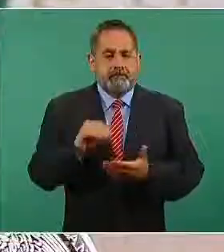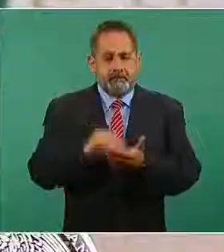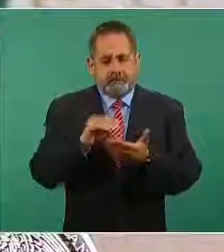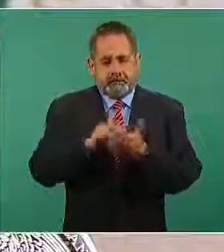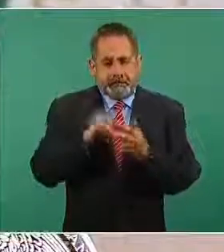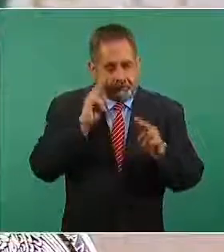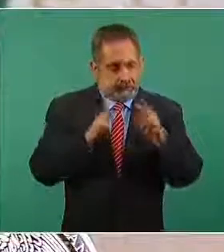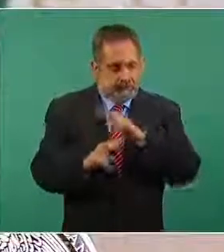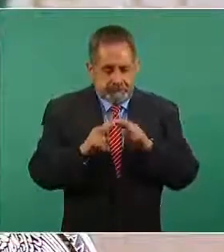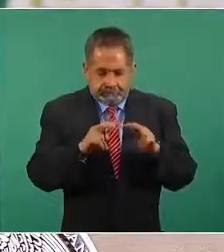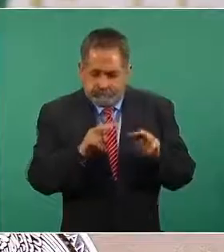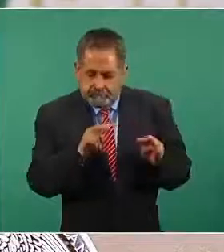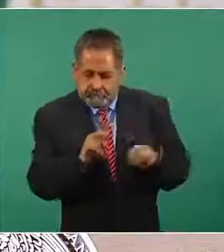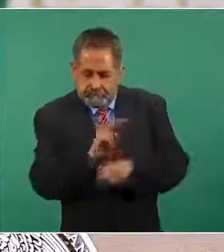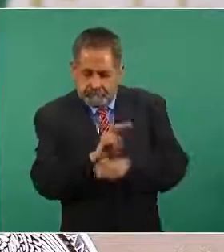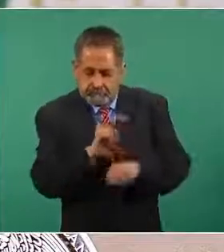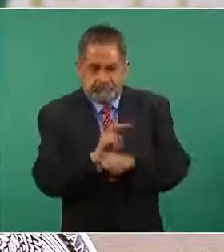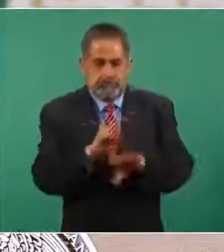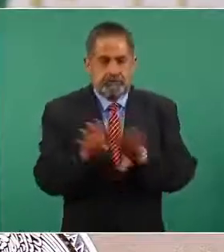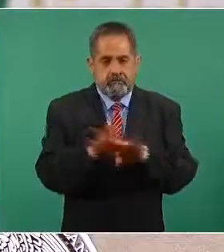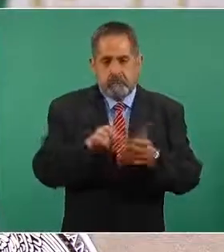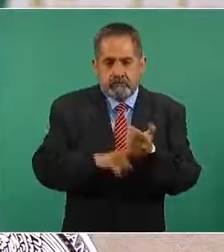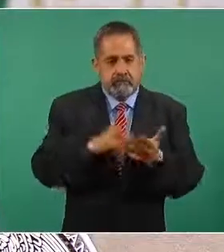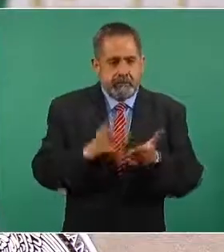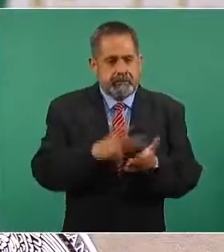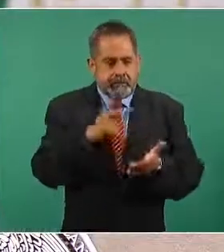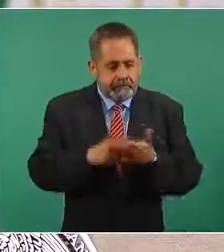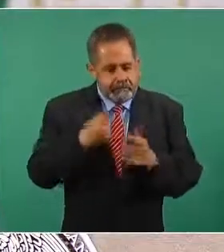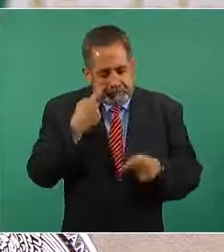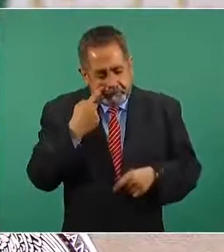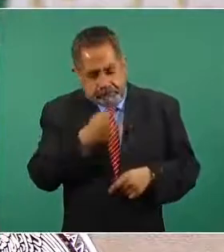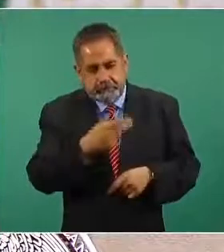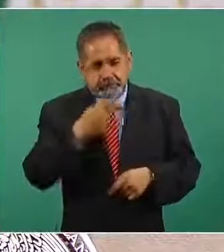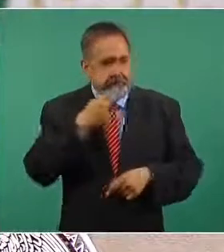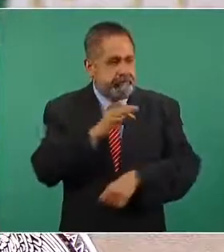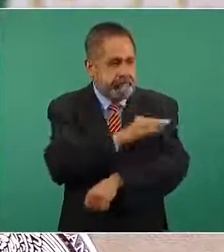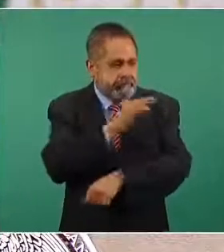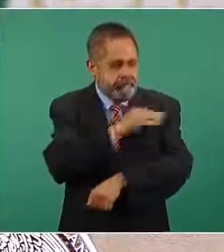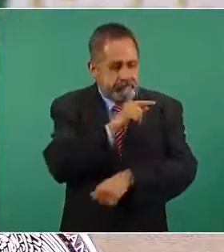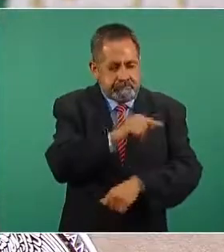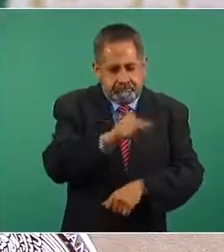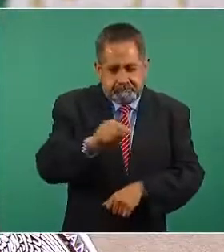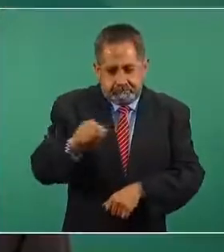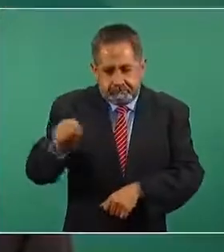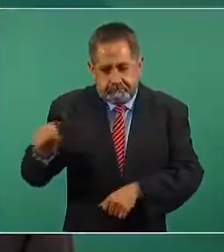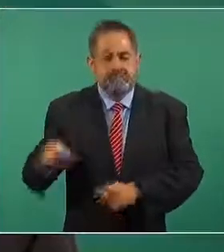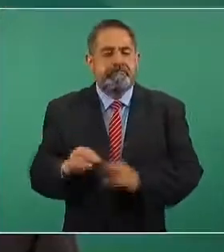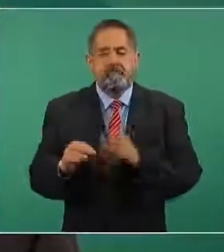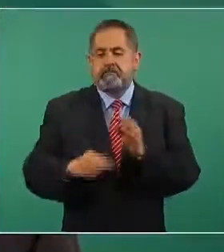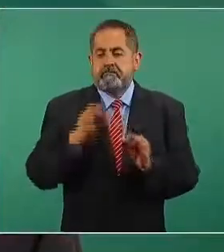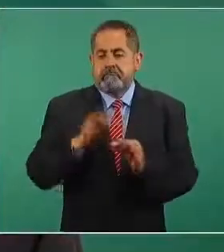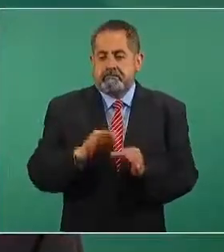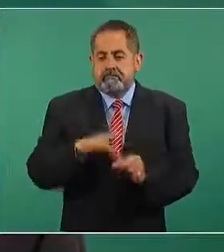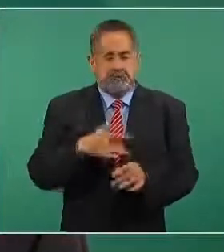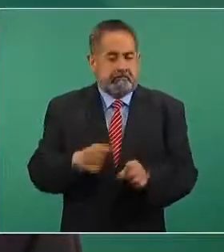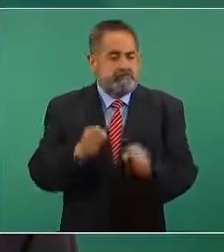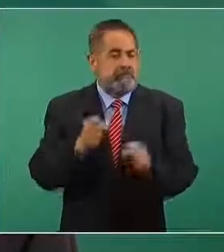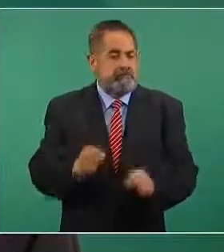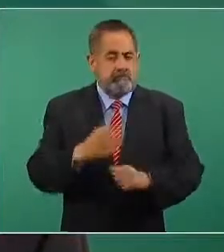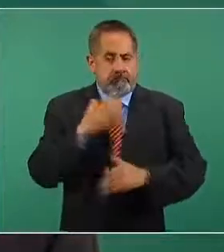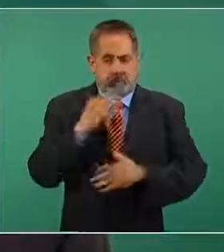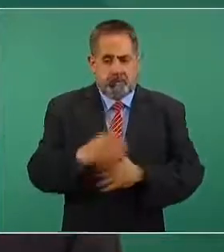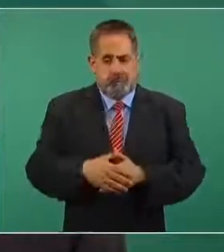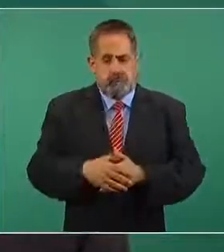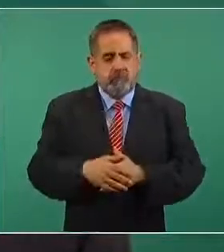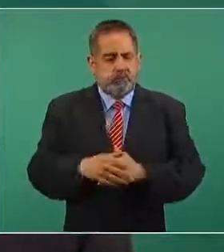la farmacovigilancia, la vigilancia continua durante el uso de la vacuna, que se trata de vacunas seguras, además de